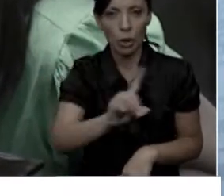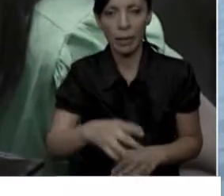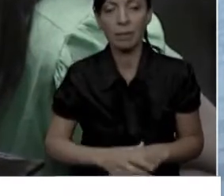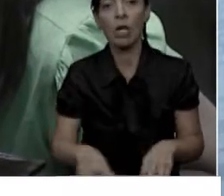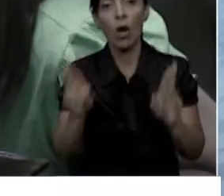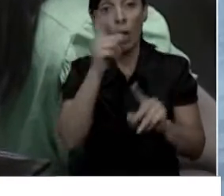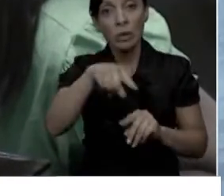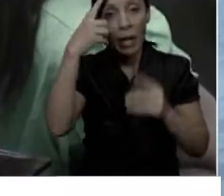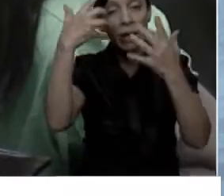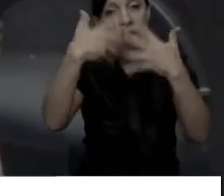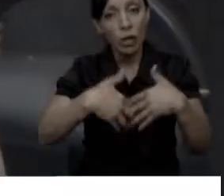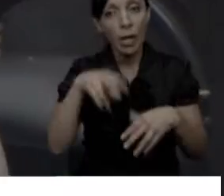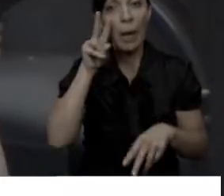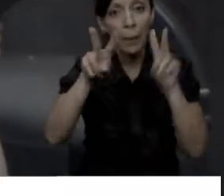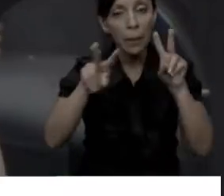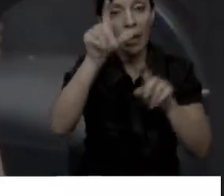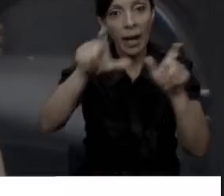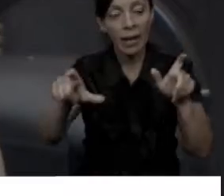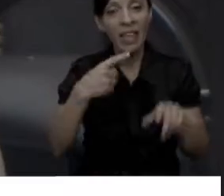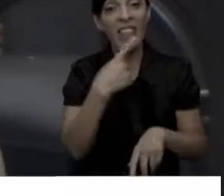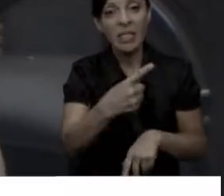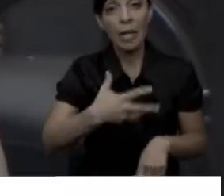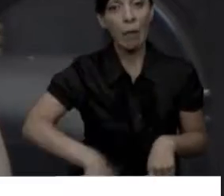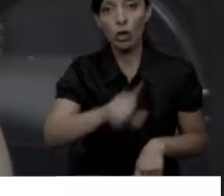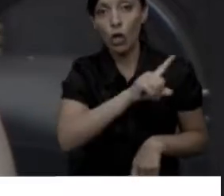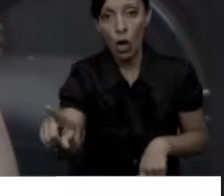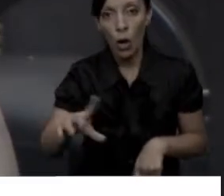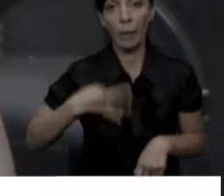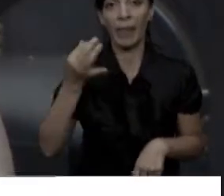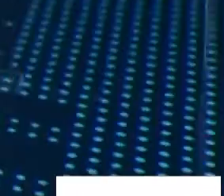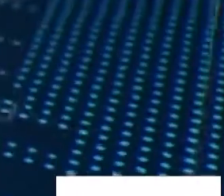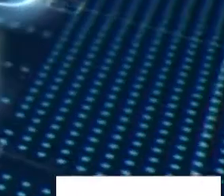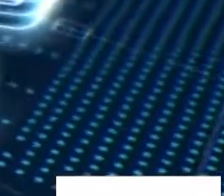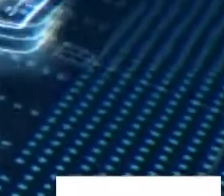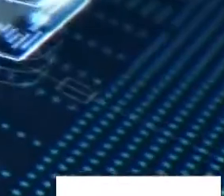recapaciten y escuchen a su pueblo que grita no al aborto, sí a la vida. Muchas gracias.